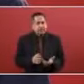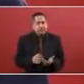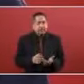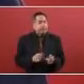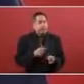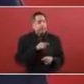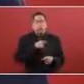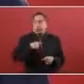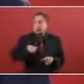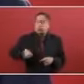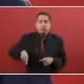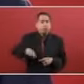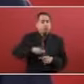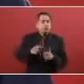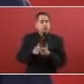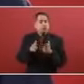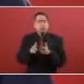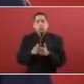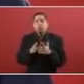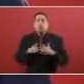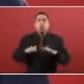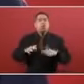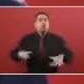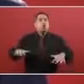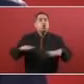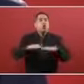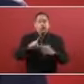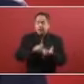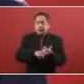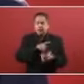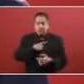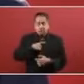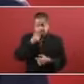quienes formamos parte de la sociedad mexicana.